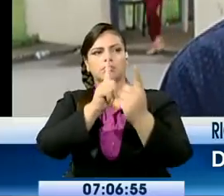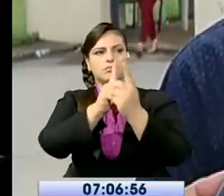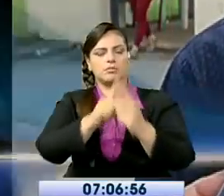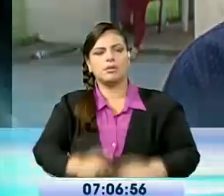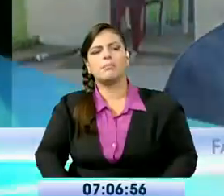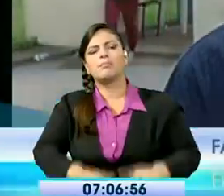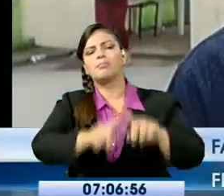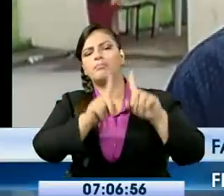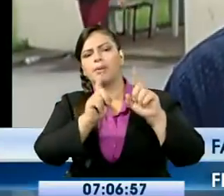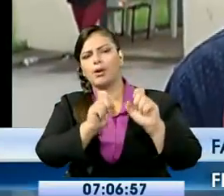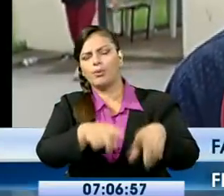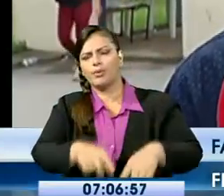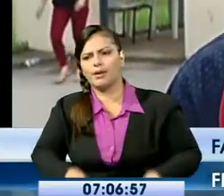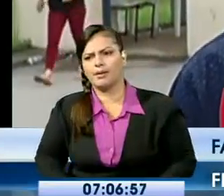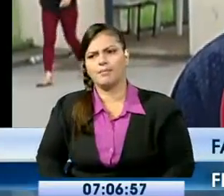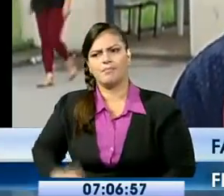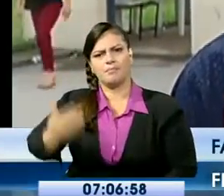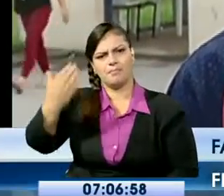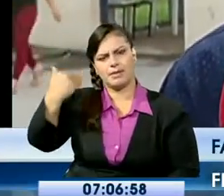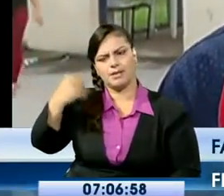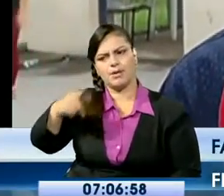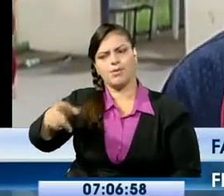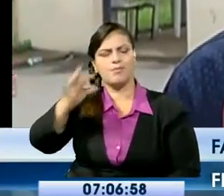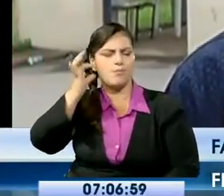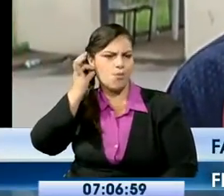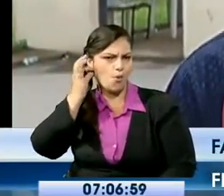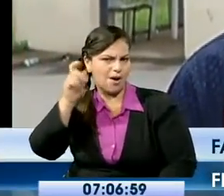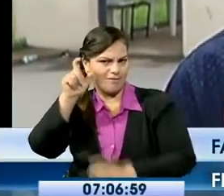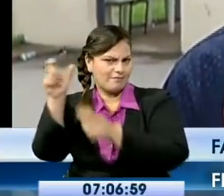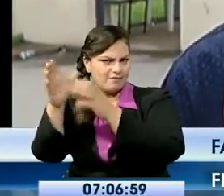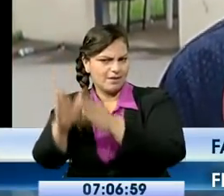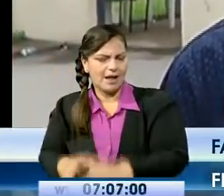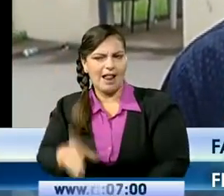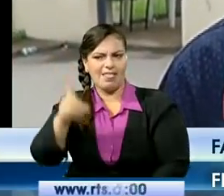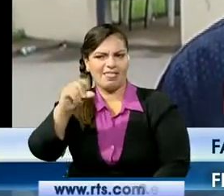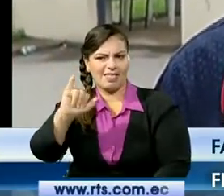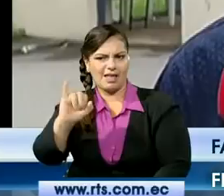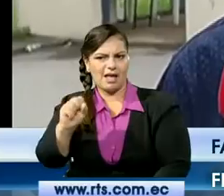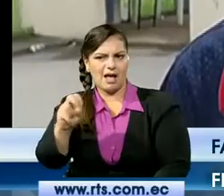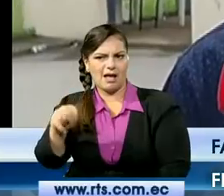salió la, de dónde salió estas amenazas. Tenemos los aparatos, hemos obtenido